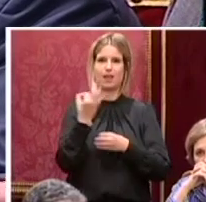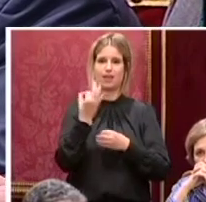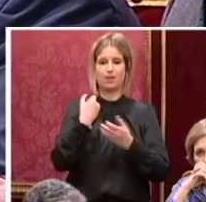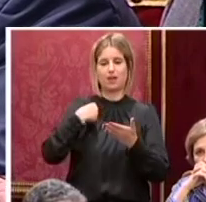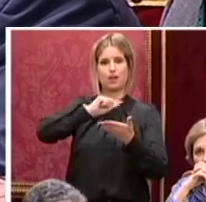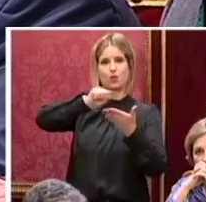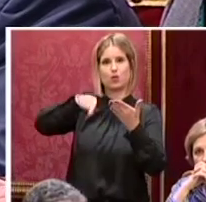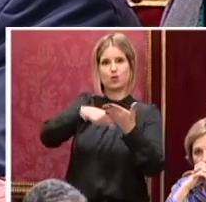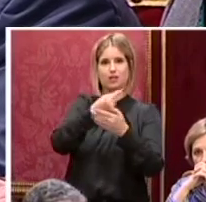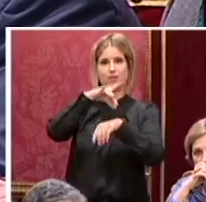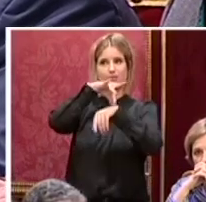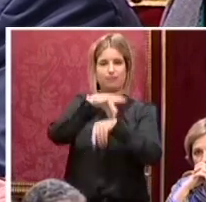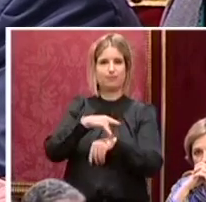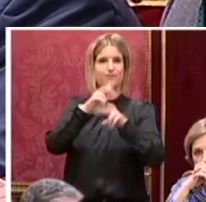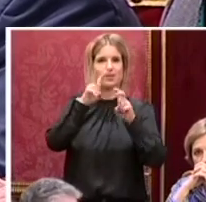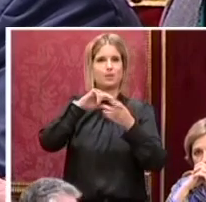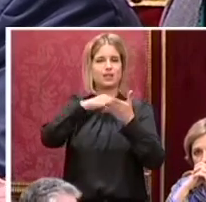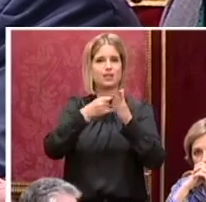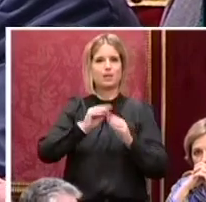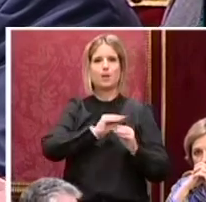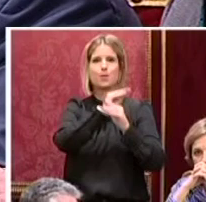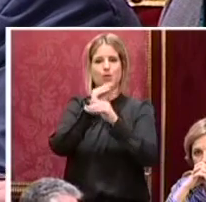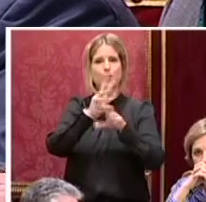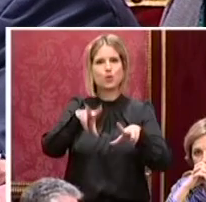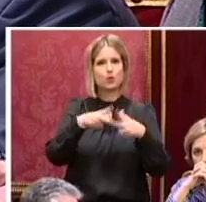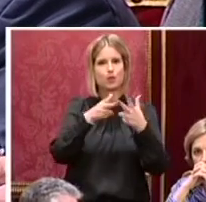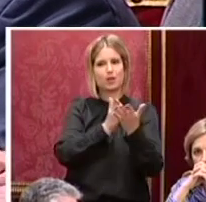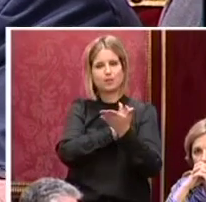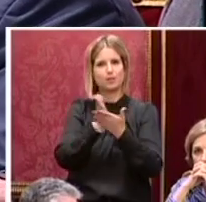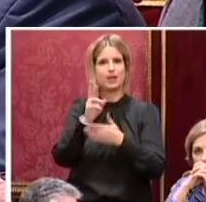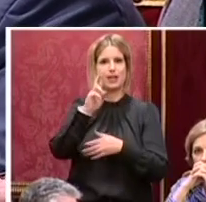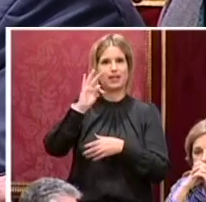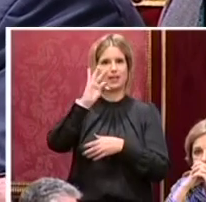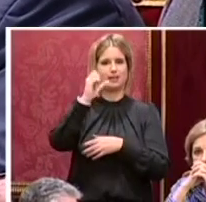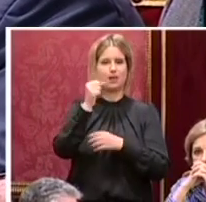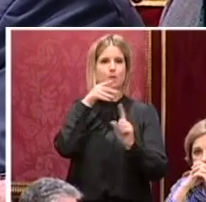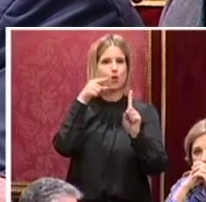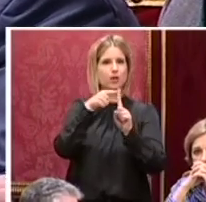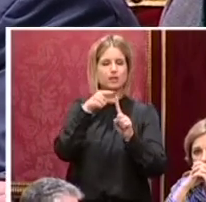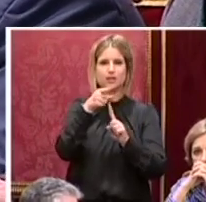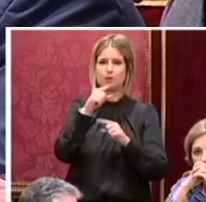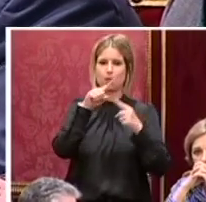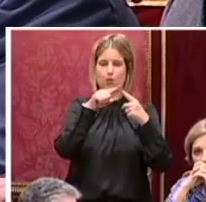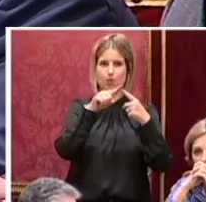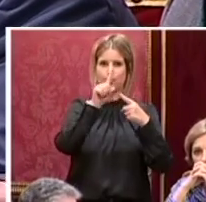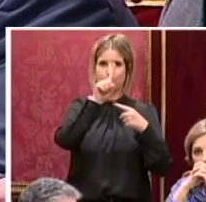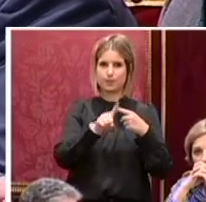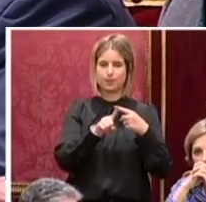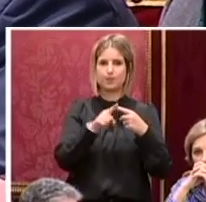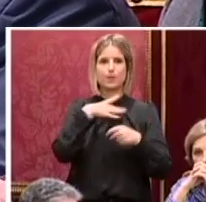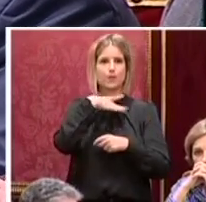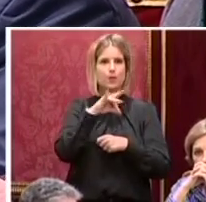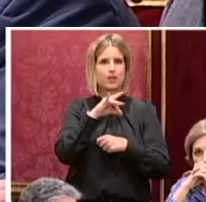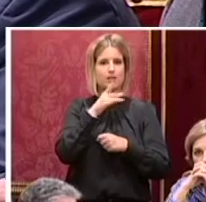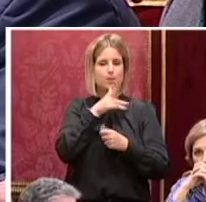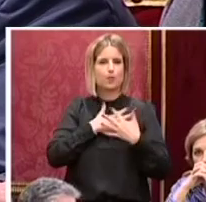contratado con la mutualidad el sistema de protección social alternativo al RETA o que lo ha tenido, con objeto de, 1. Permitir la